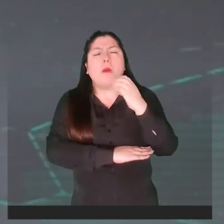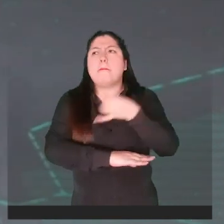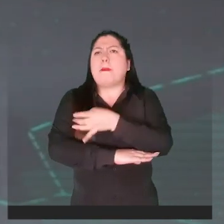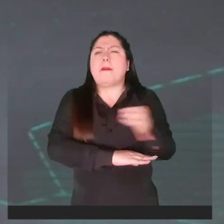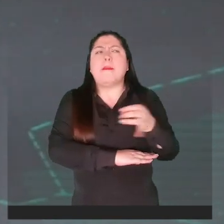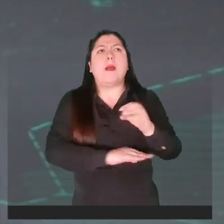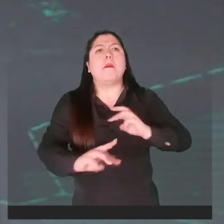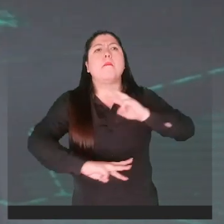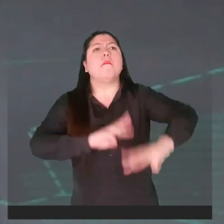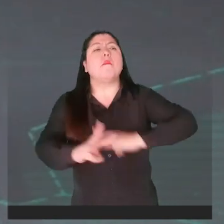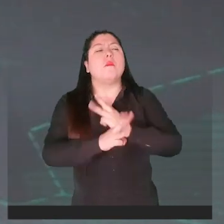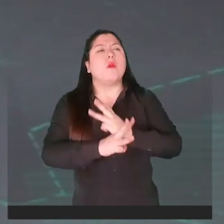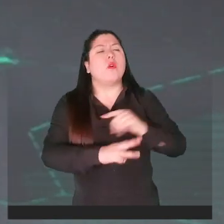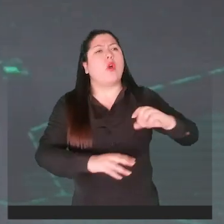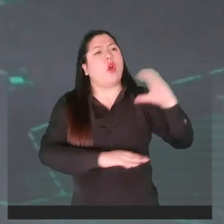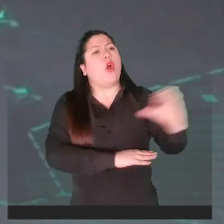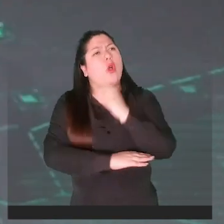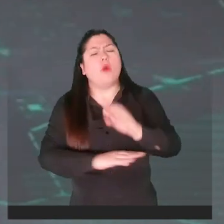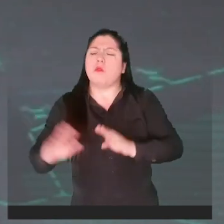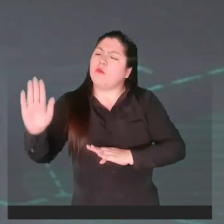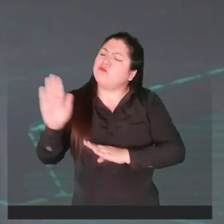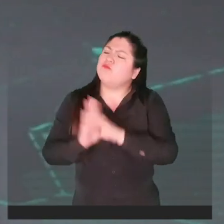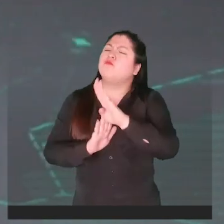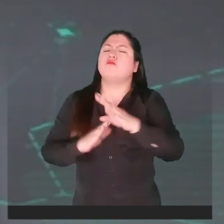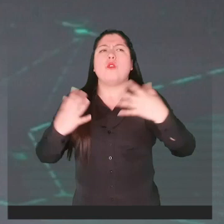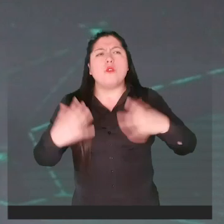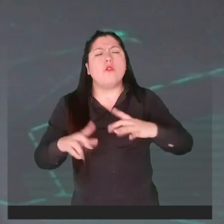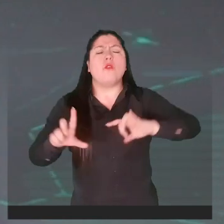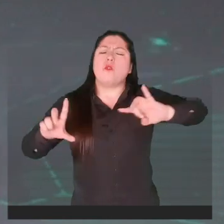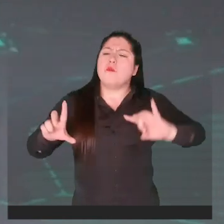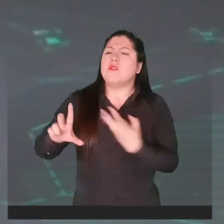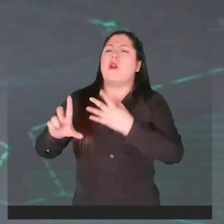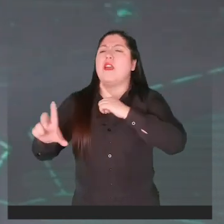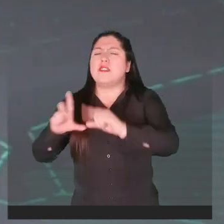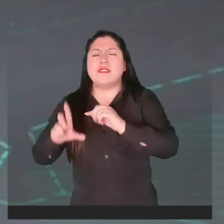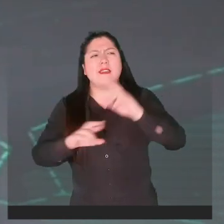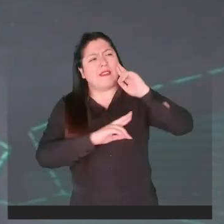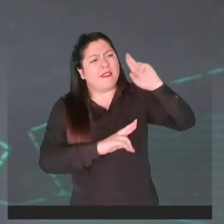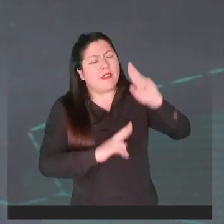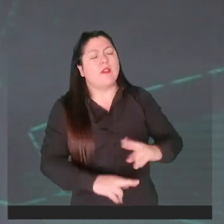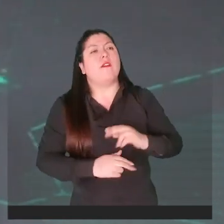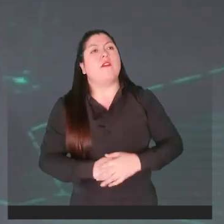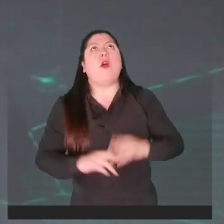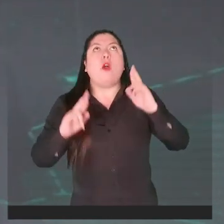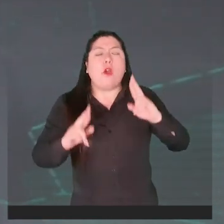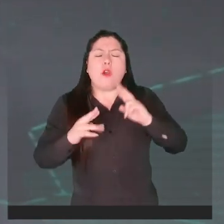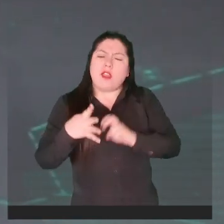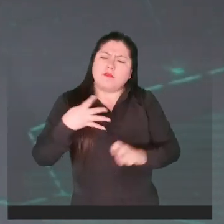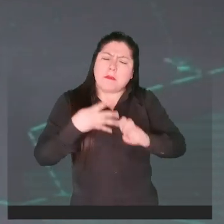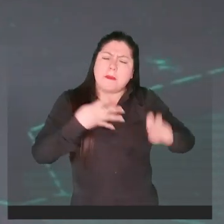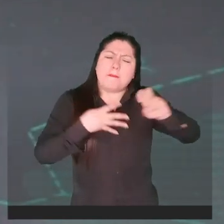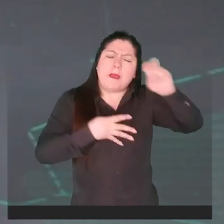Con este nuevo paso, Colombia sigue a la vanguardia y vamos por ese primer lugar, porque se